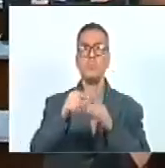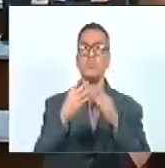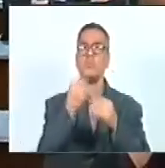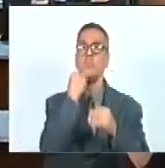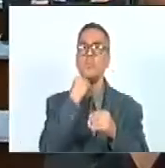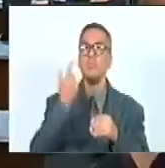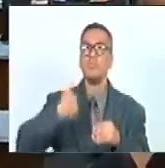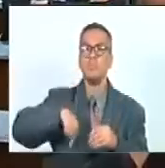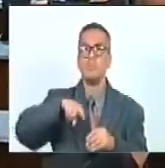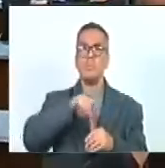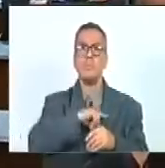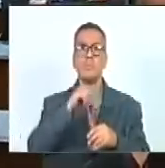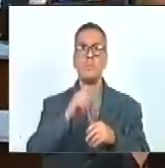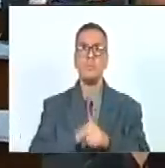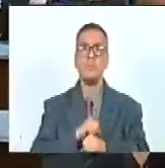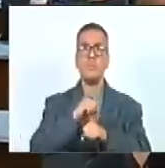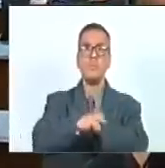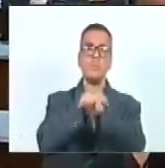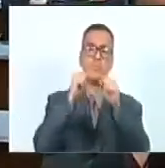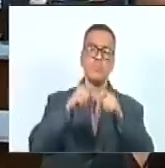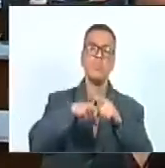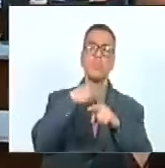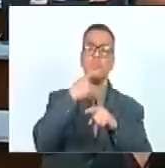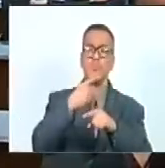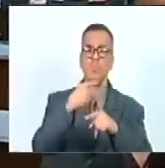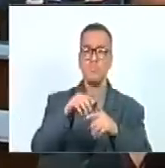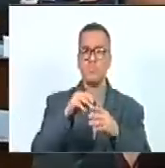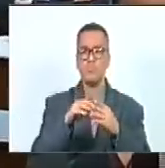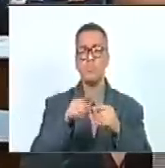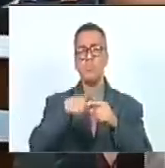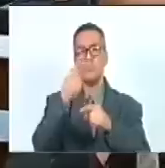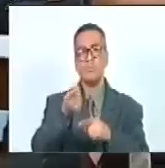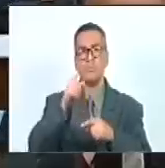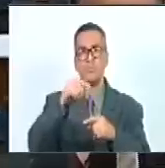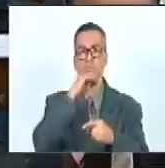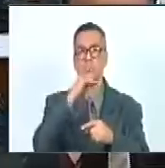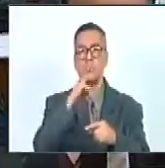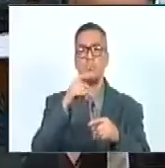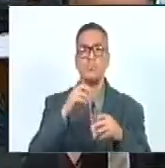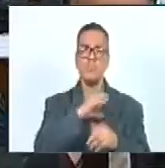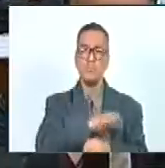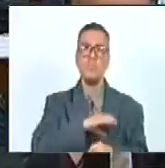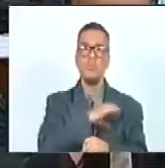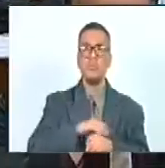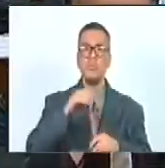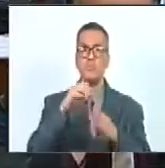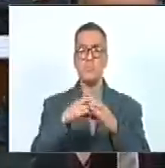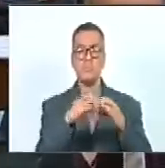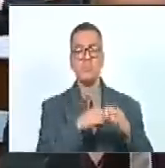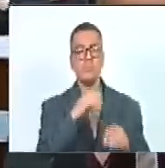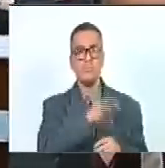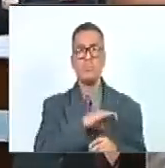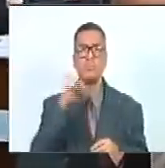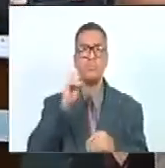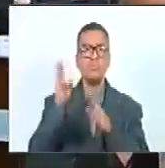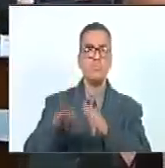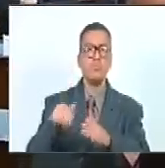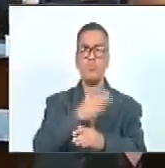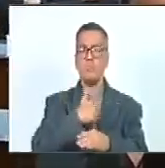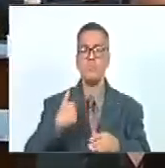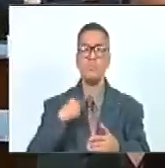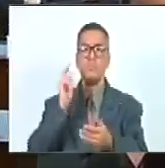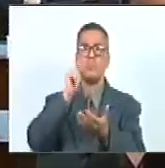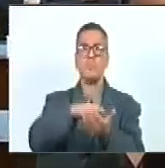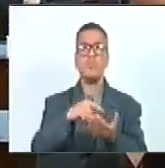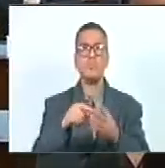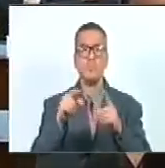a nosotros, mañana lo informaremos en la comisión, algunas instancias de la sociedad venezolana, porque quieren participar,